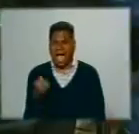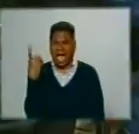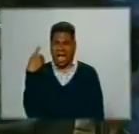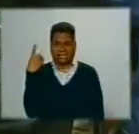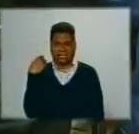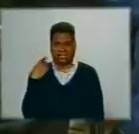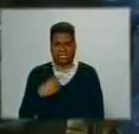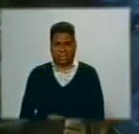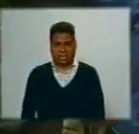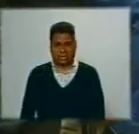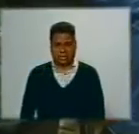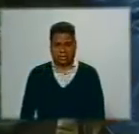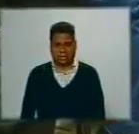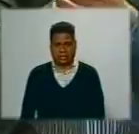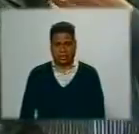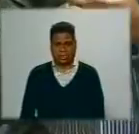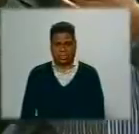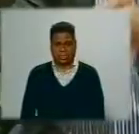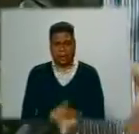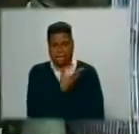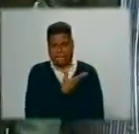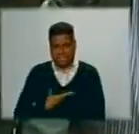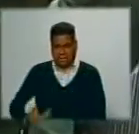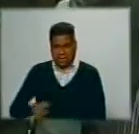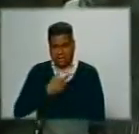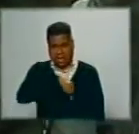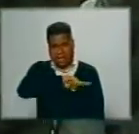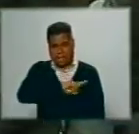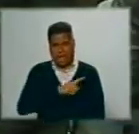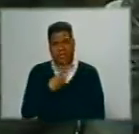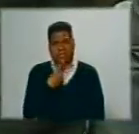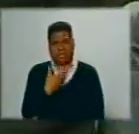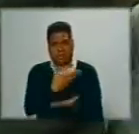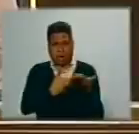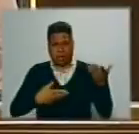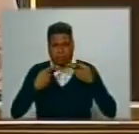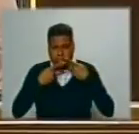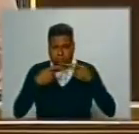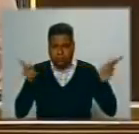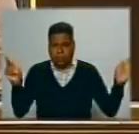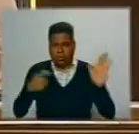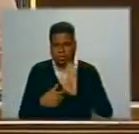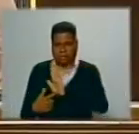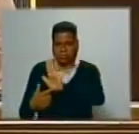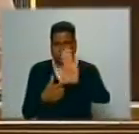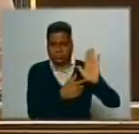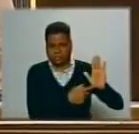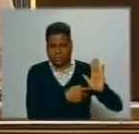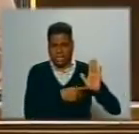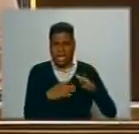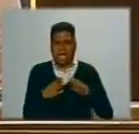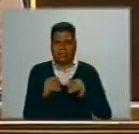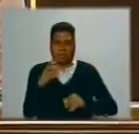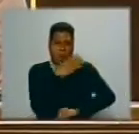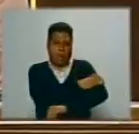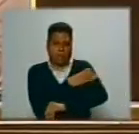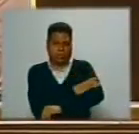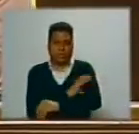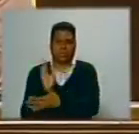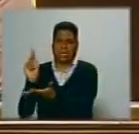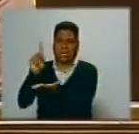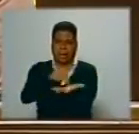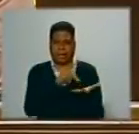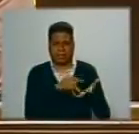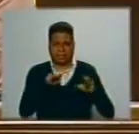presidente Zapatero suscribió una carta pública a todos los partidos de la derecha venezolana que participaron en la mesa